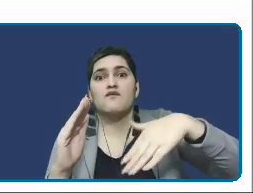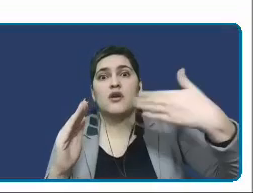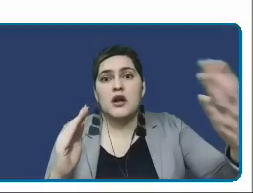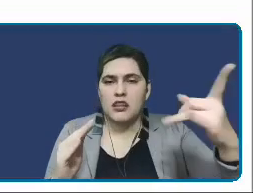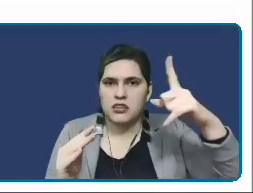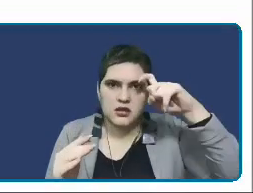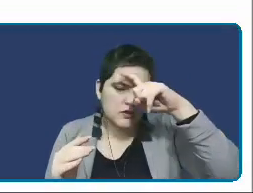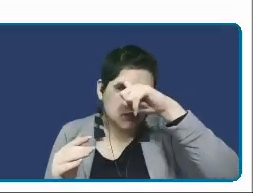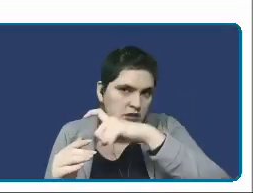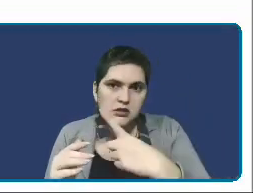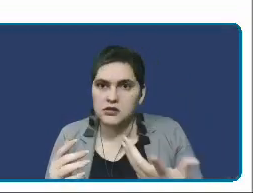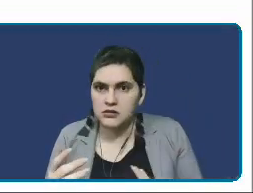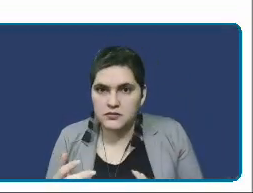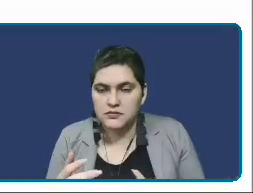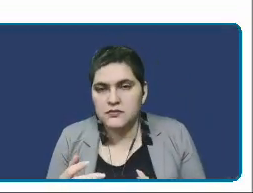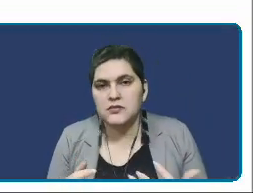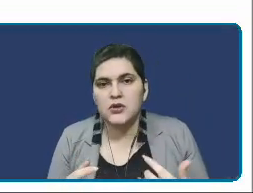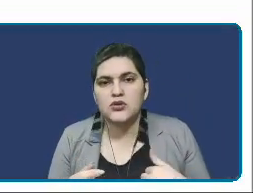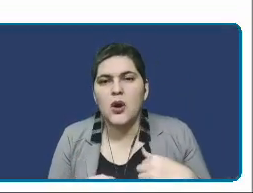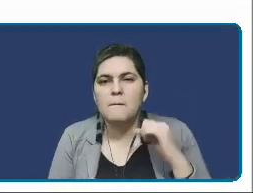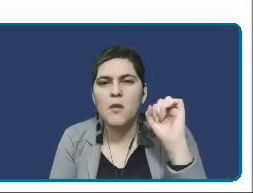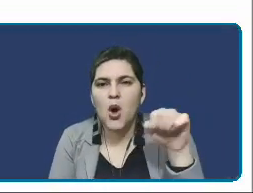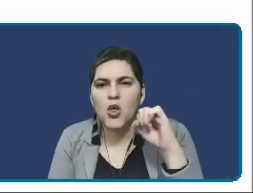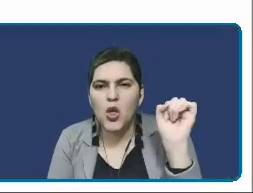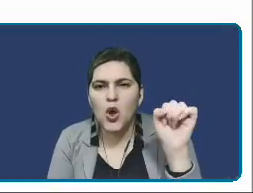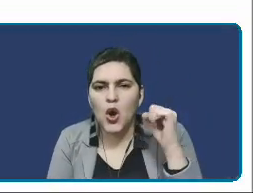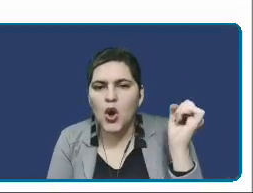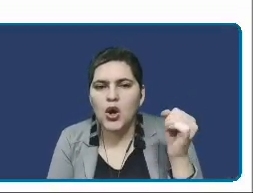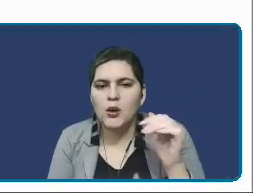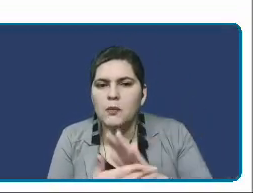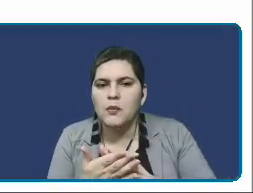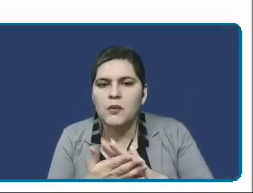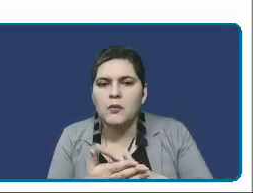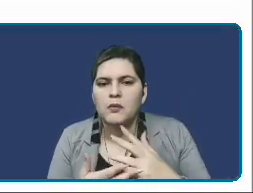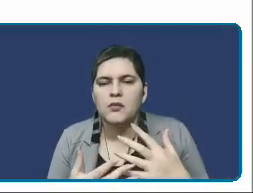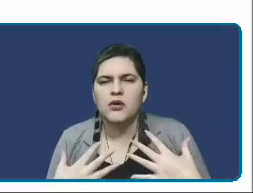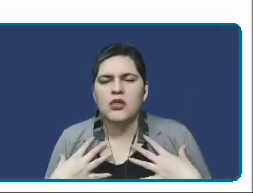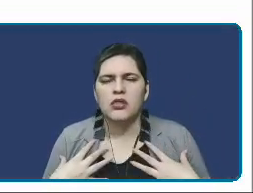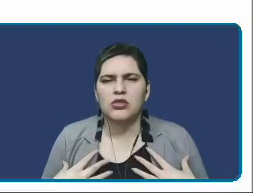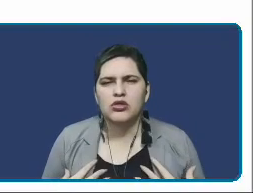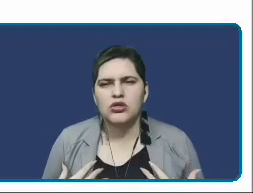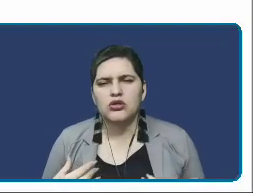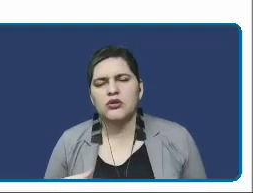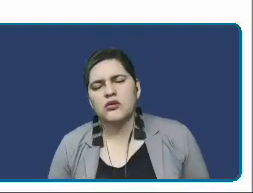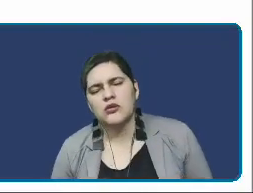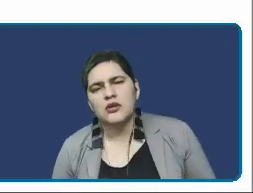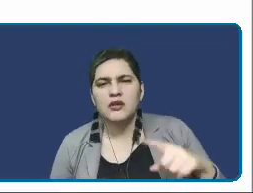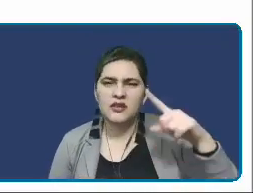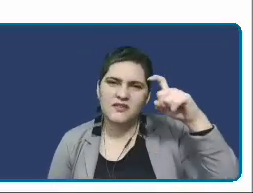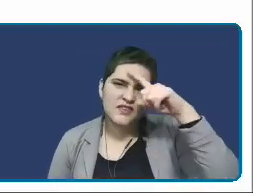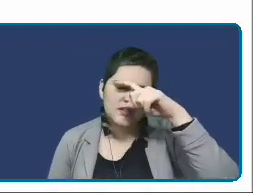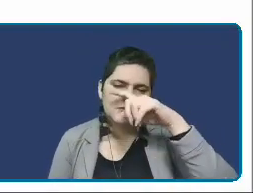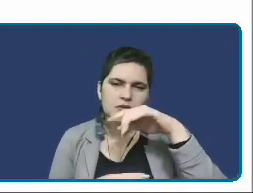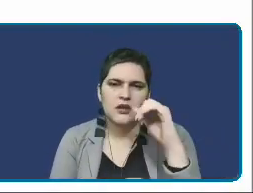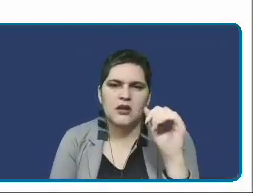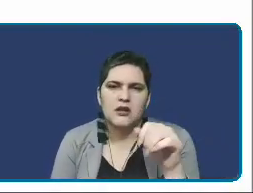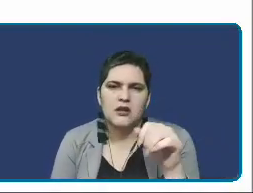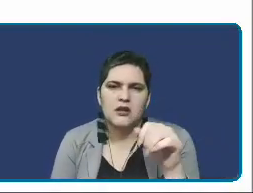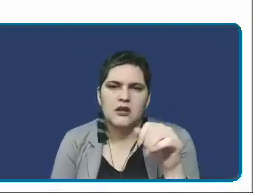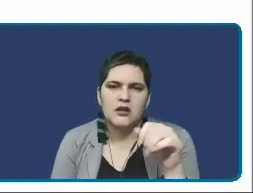área motora, puedo tener niños con mucha dificultad en el tono muscular, puedo tener niños con mucha alteración como